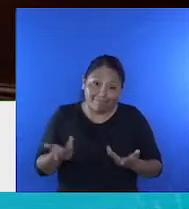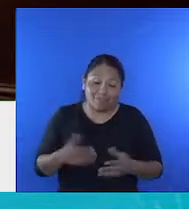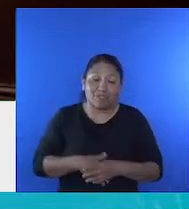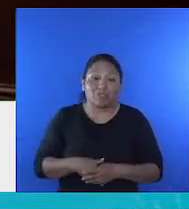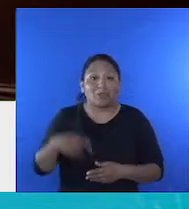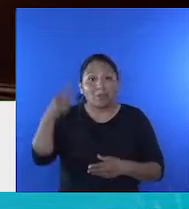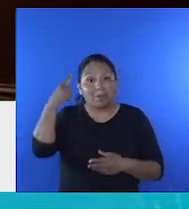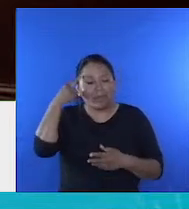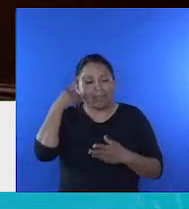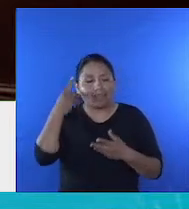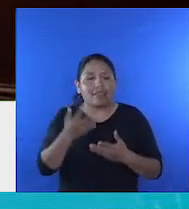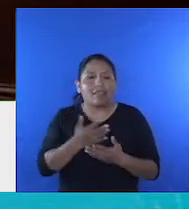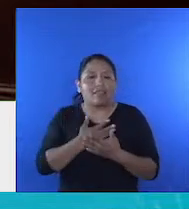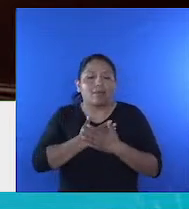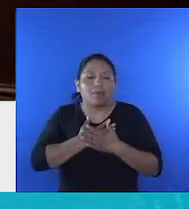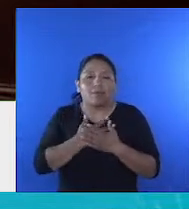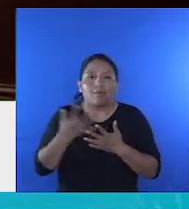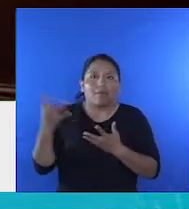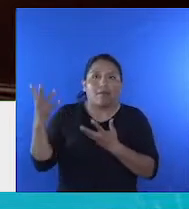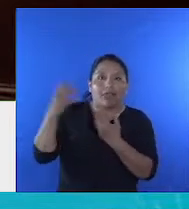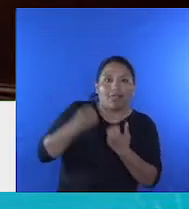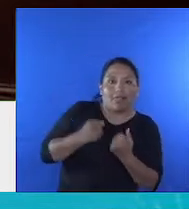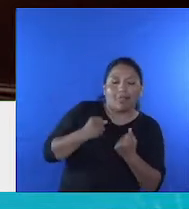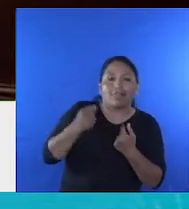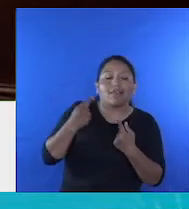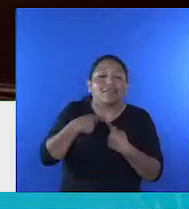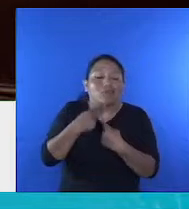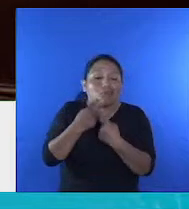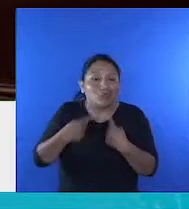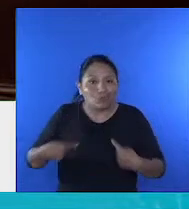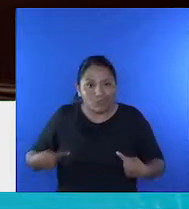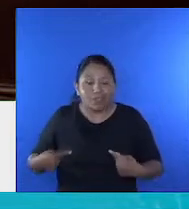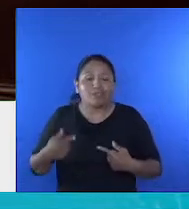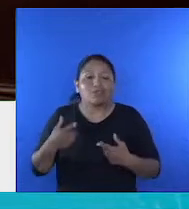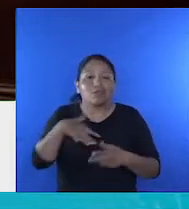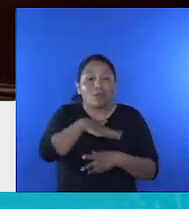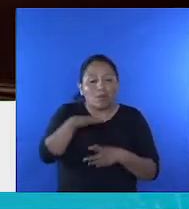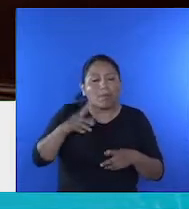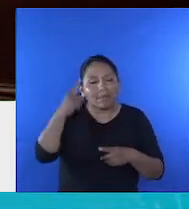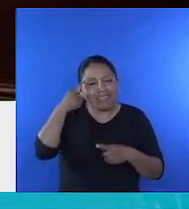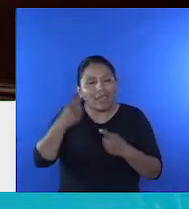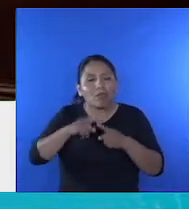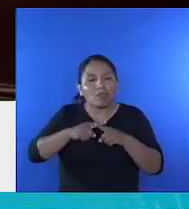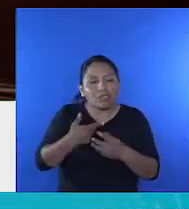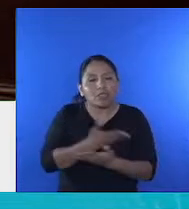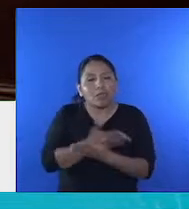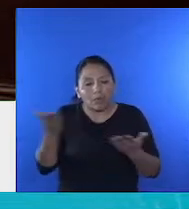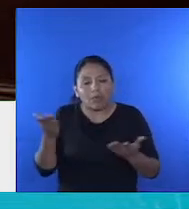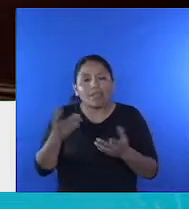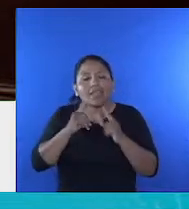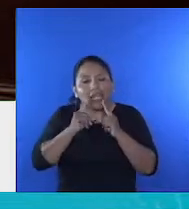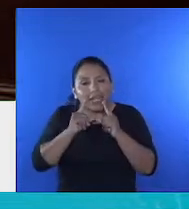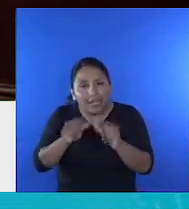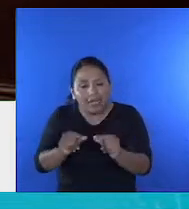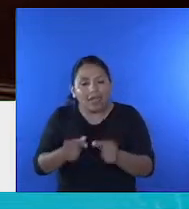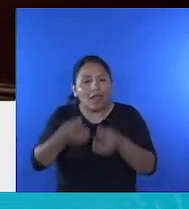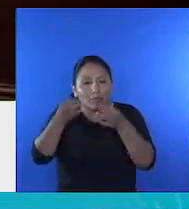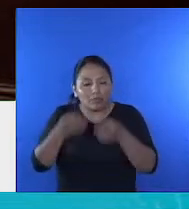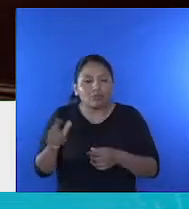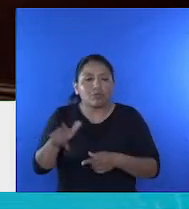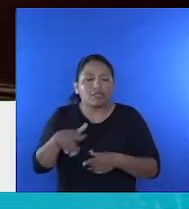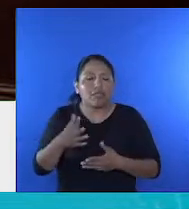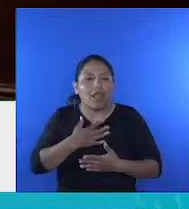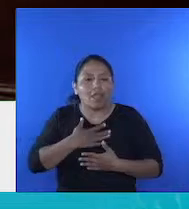esta eterna vocación de colonia que tienen muchos sectores y pensar políticas públicas de reclamo irrestricto de la soberanía de nuestro